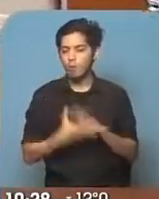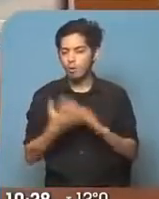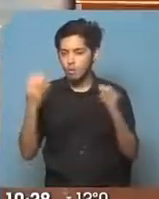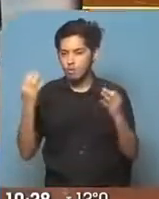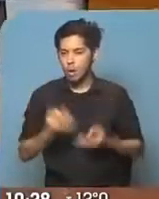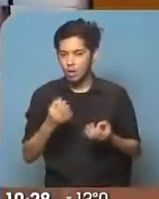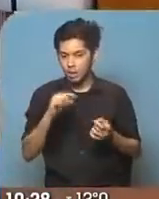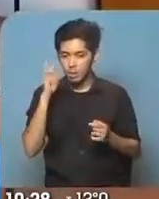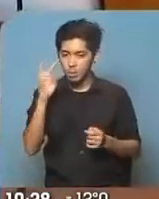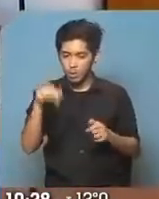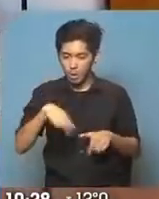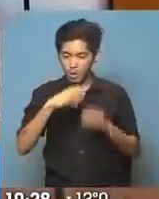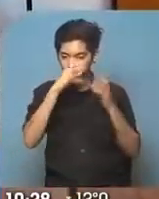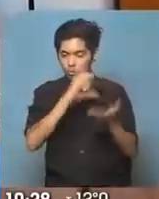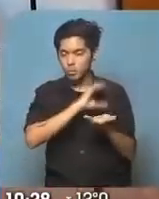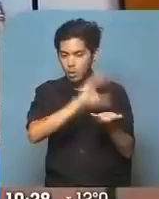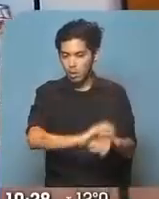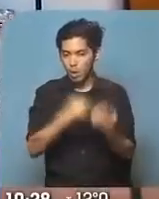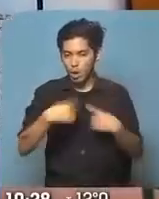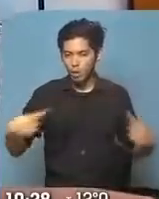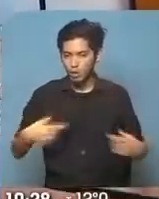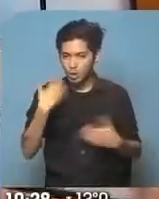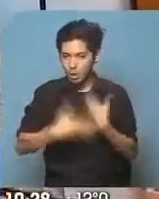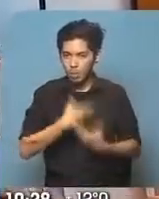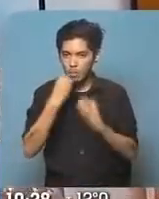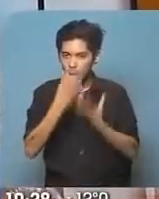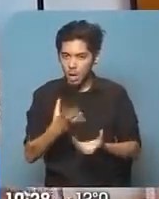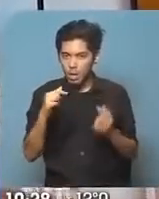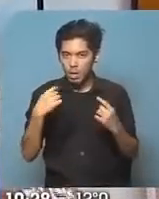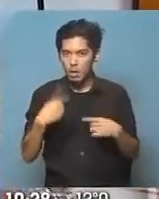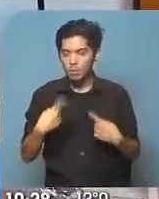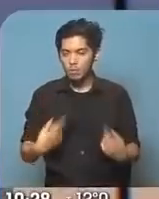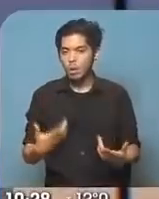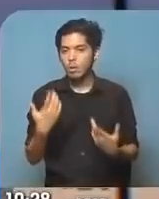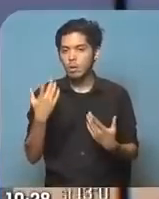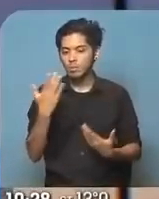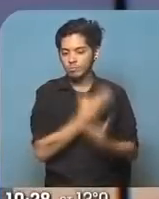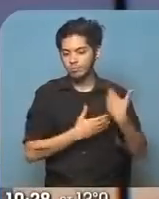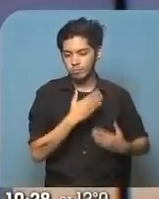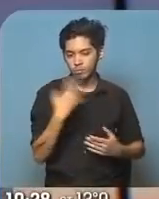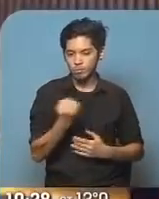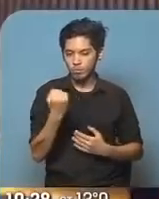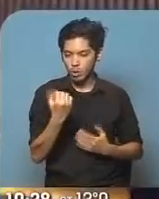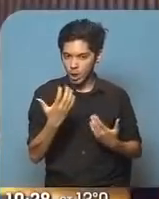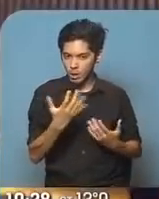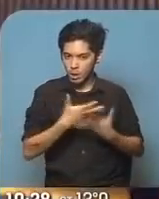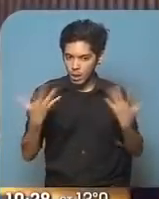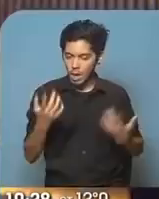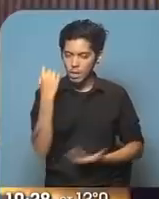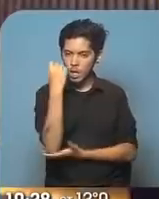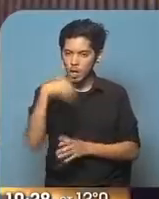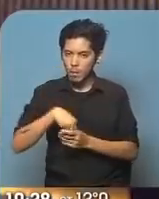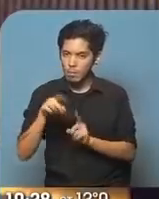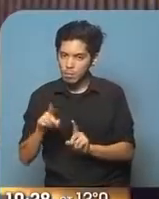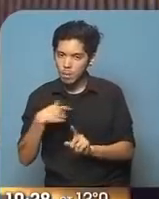nos invirtió en infraestructura productiva esto lo que empieza a hacer es retroceder un retroceso muy grande en la economía uno